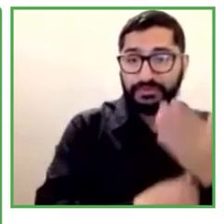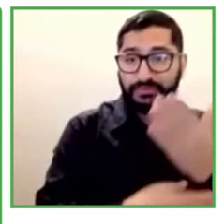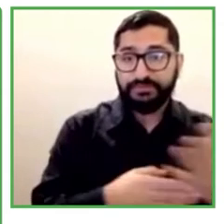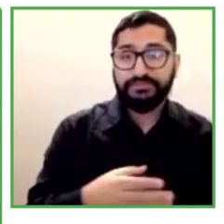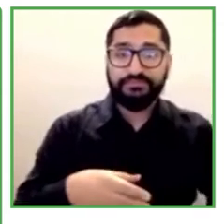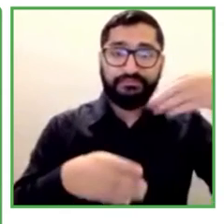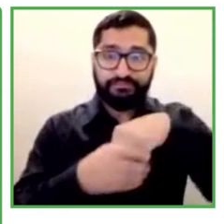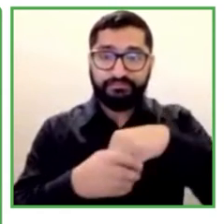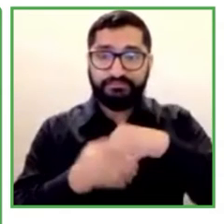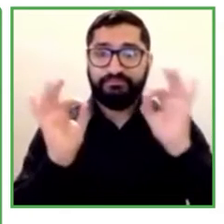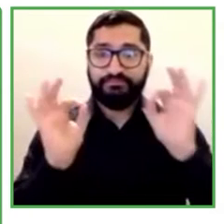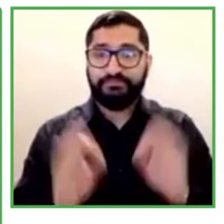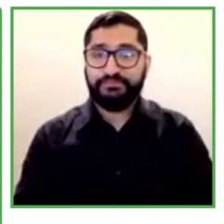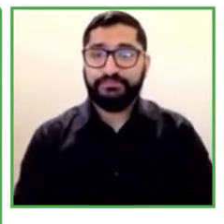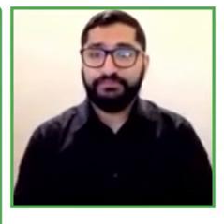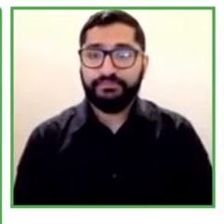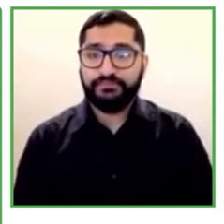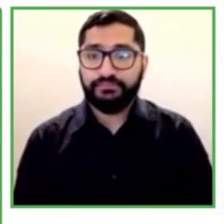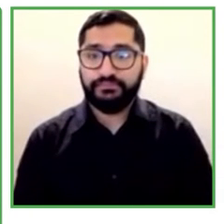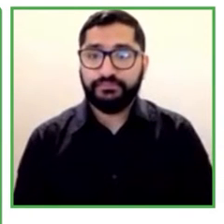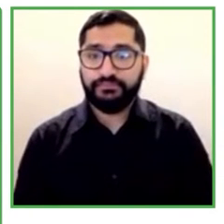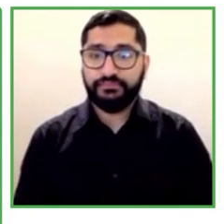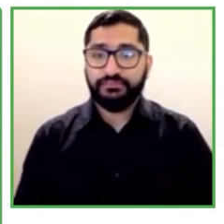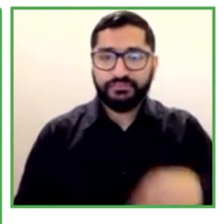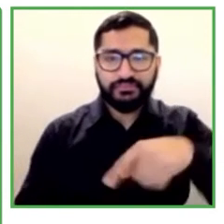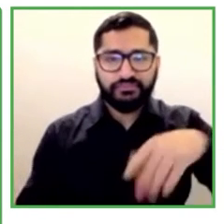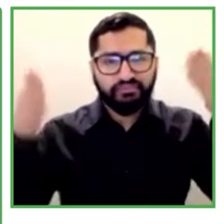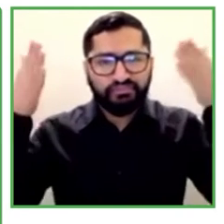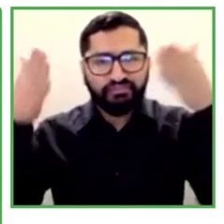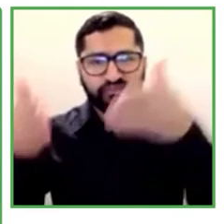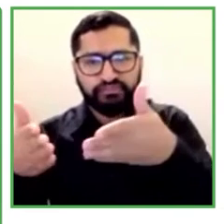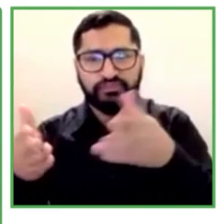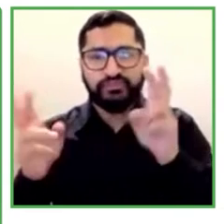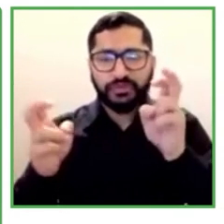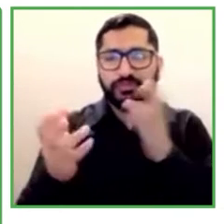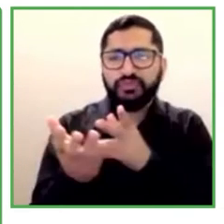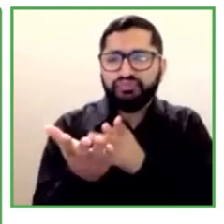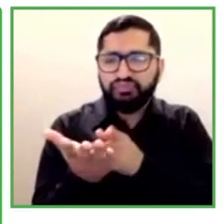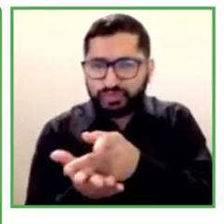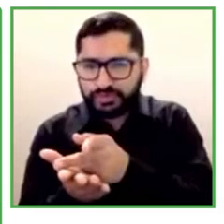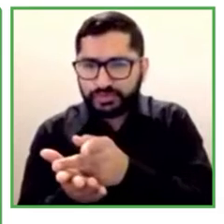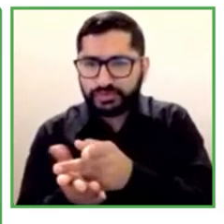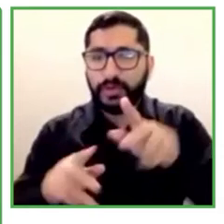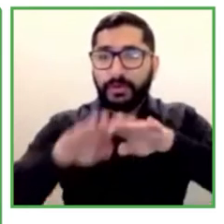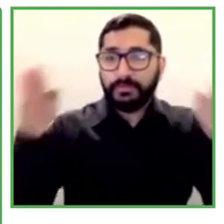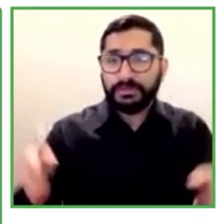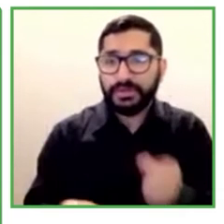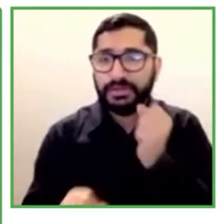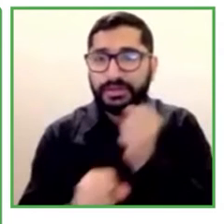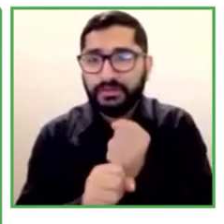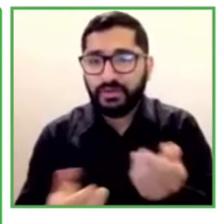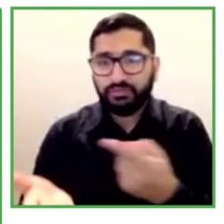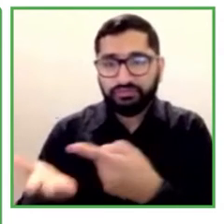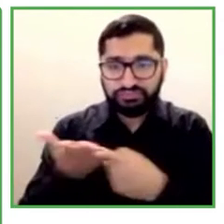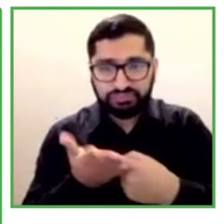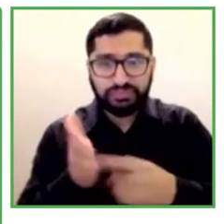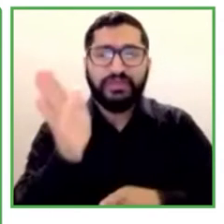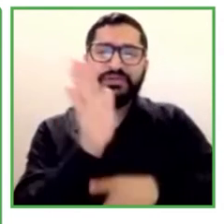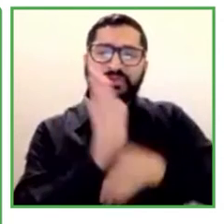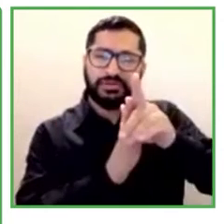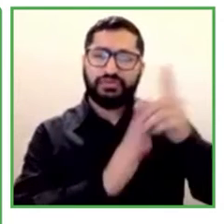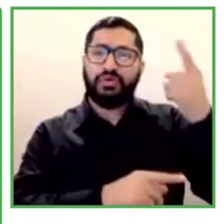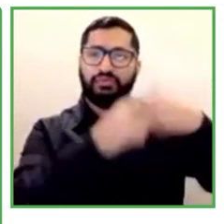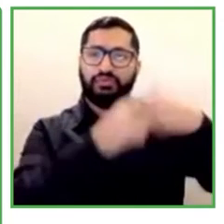Y en este contexto, y a partir de estas mesas de trabajo que nosotros desarrollamos en 2015, surge esta necesidad de generar un